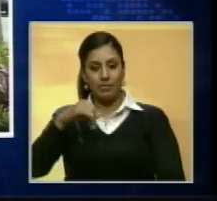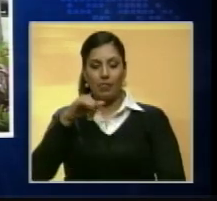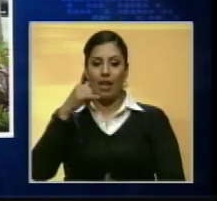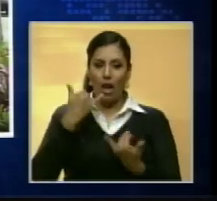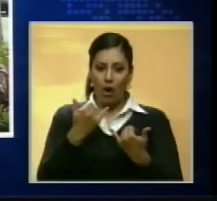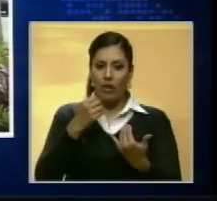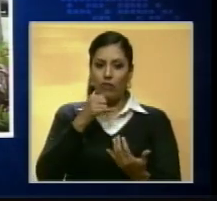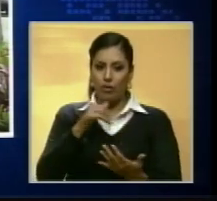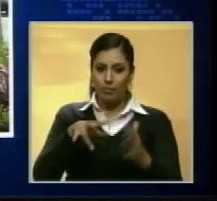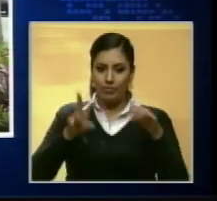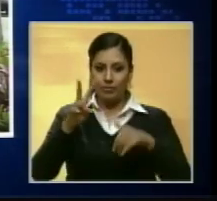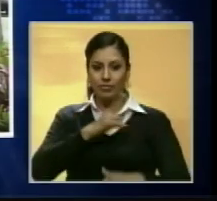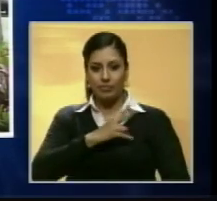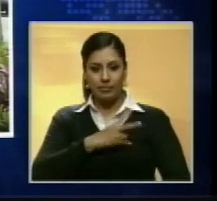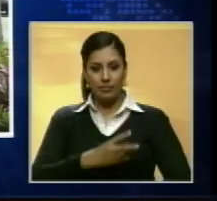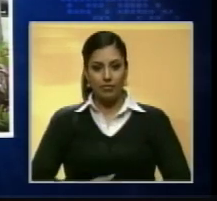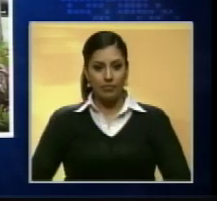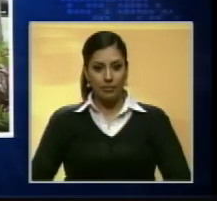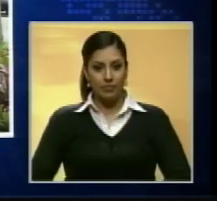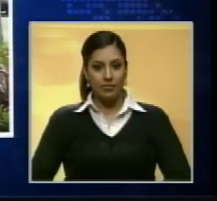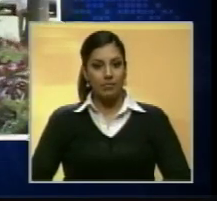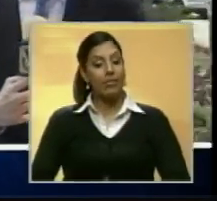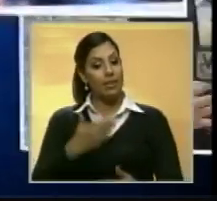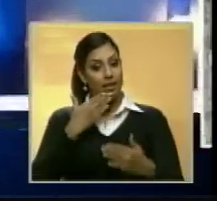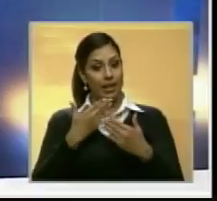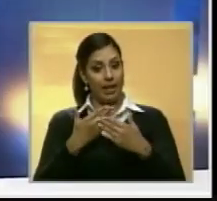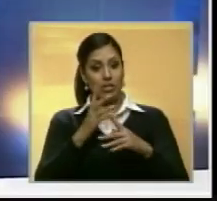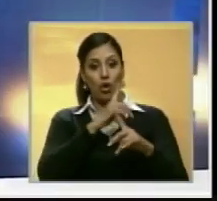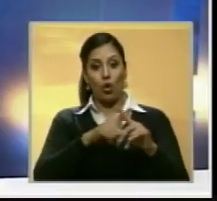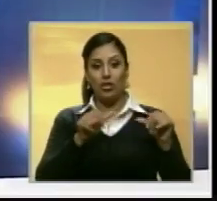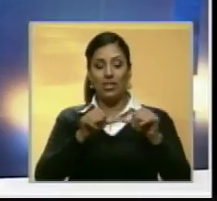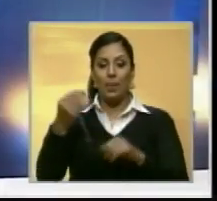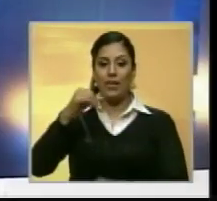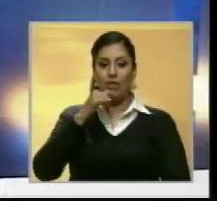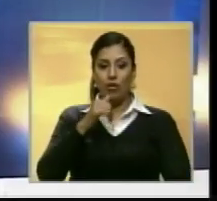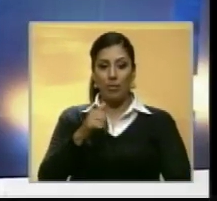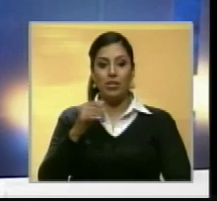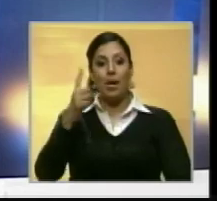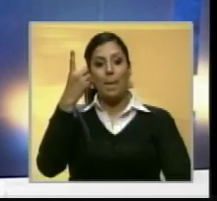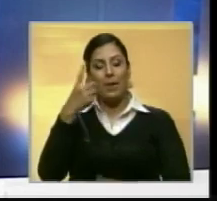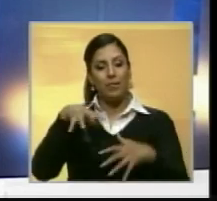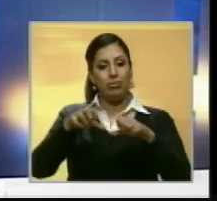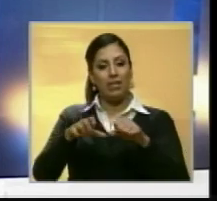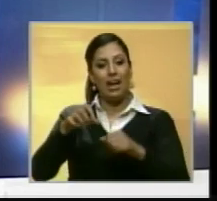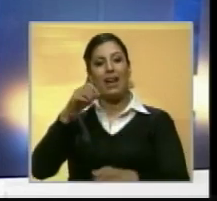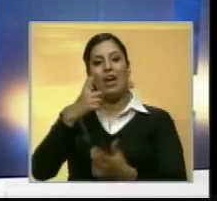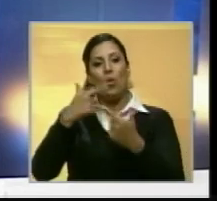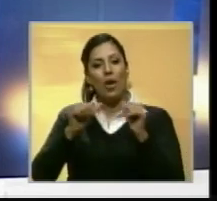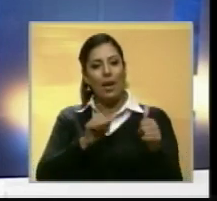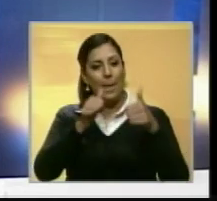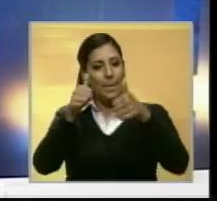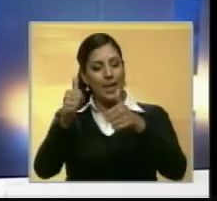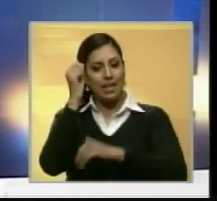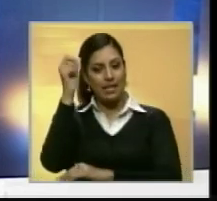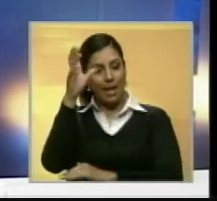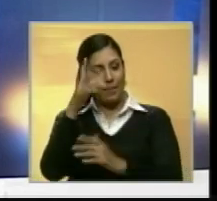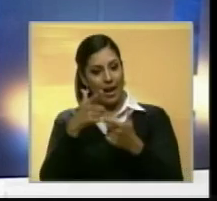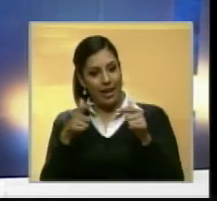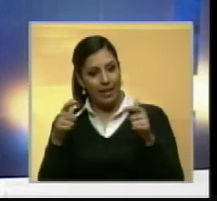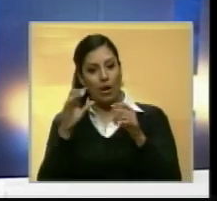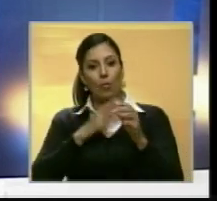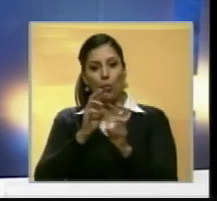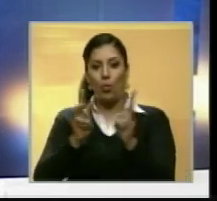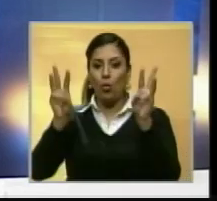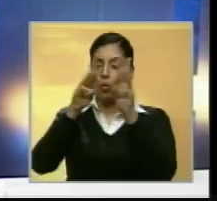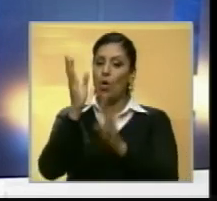por ahora de la emisión meridiana de Noticiero Venevisión. Gracias, Manuel. Continuamos con más. En su primera intervención en la sesión inaugural de la Asamblea General de la ONU,